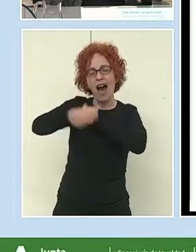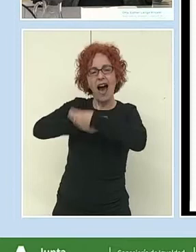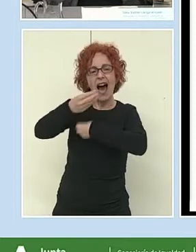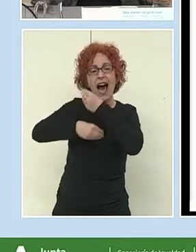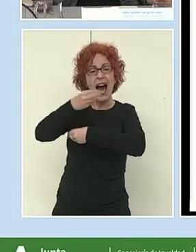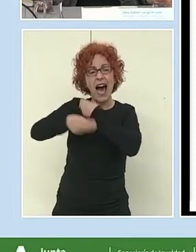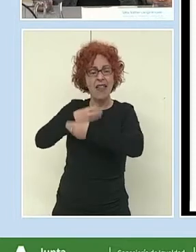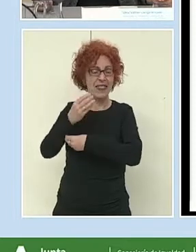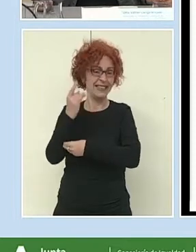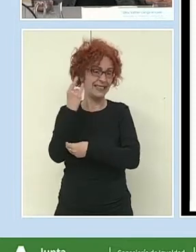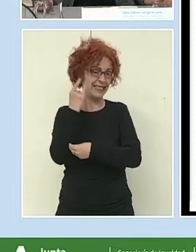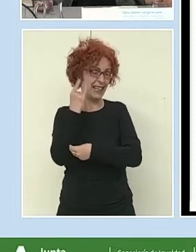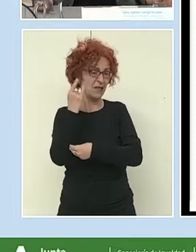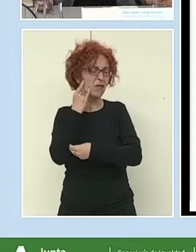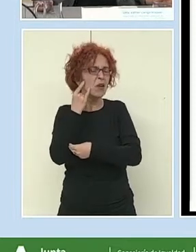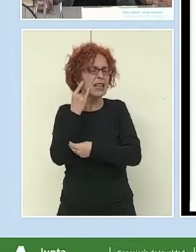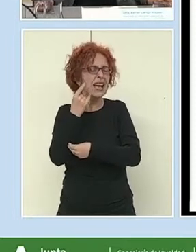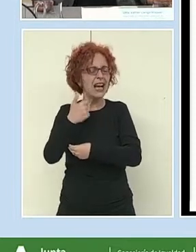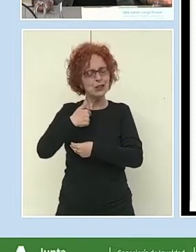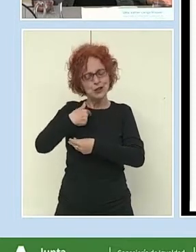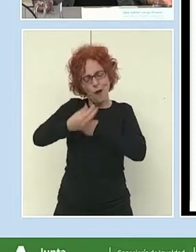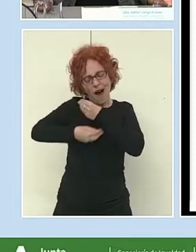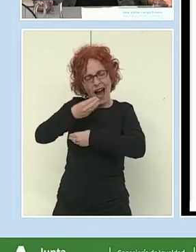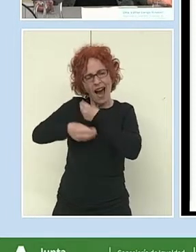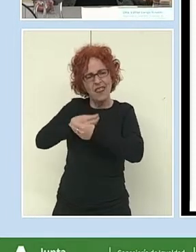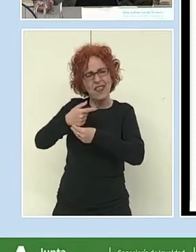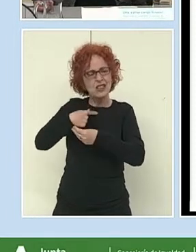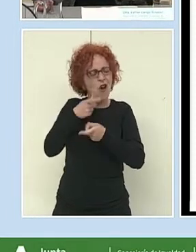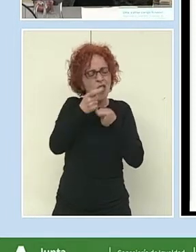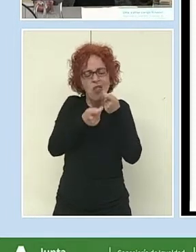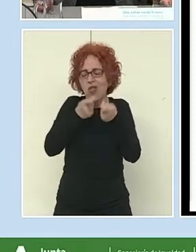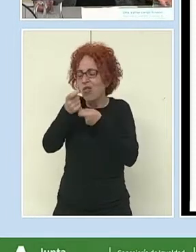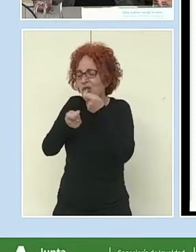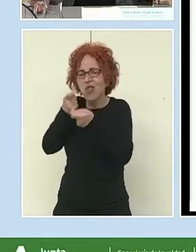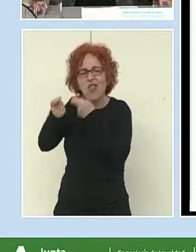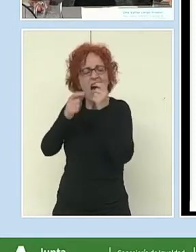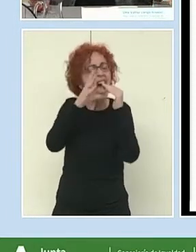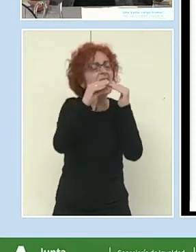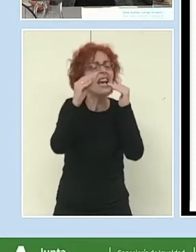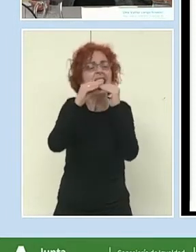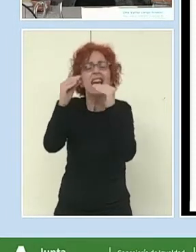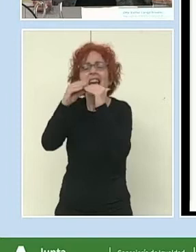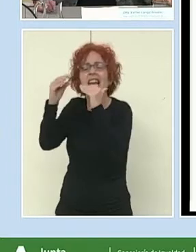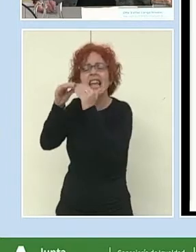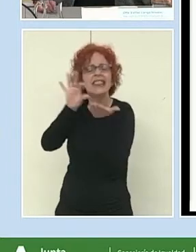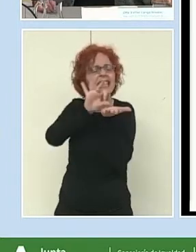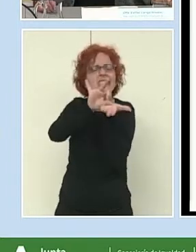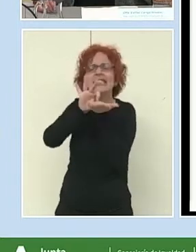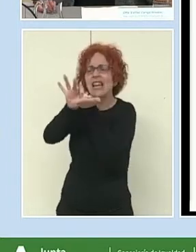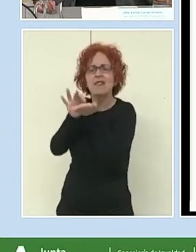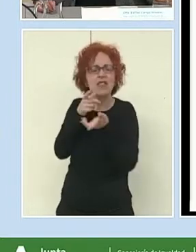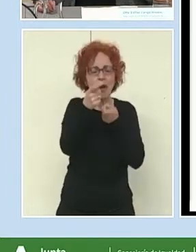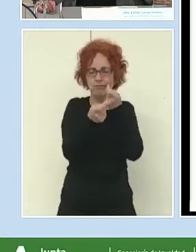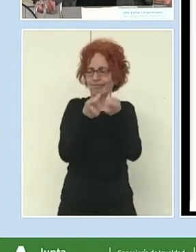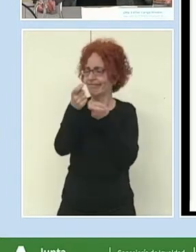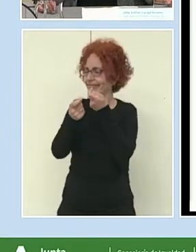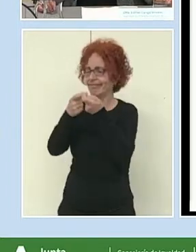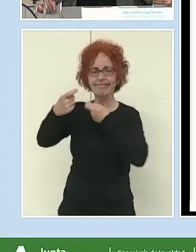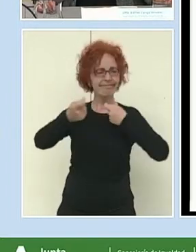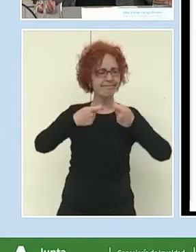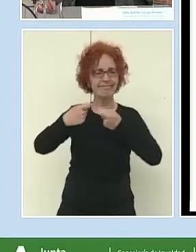de Telefónica que se dedica a ofrecer servicios a distintos clientes. En este caso sería un servicio